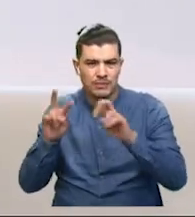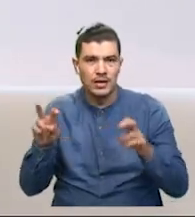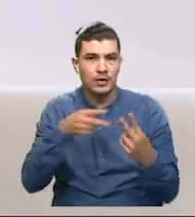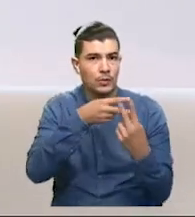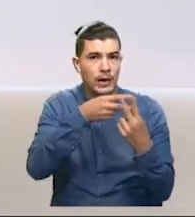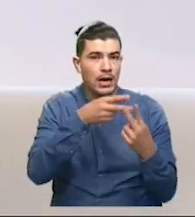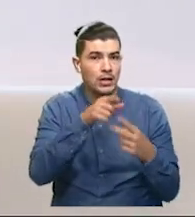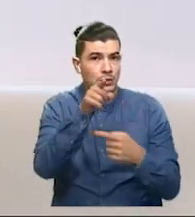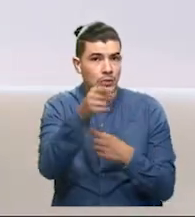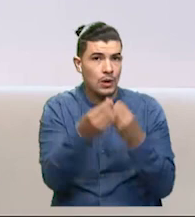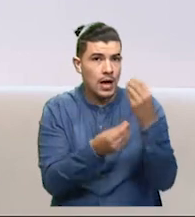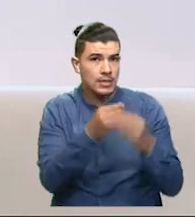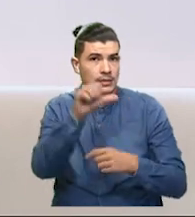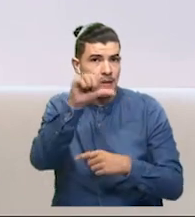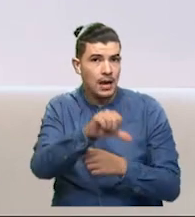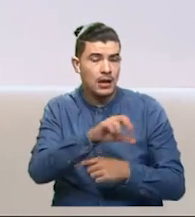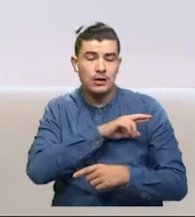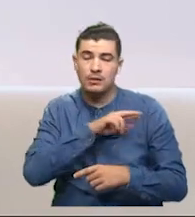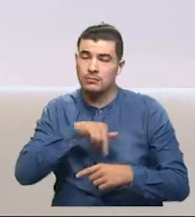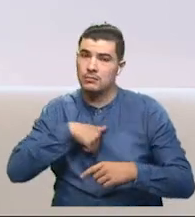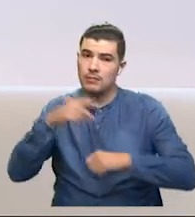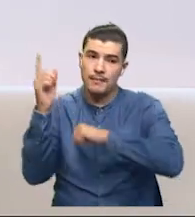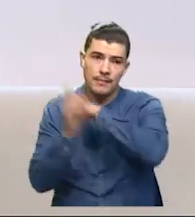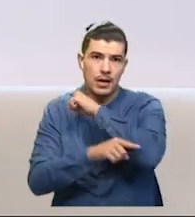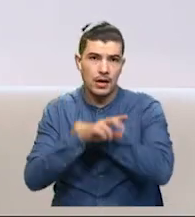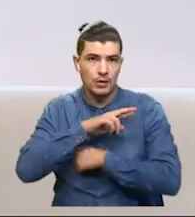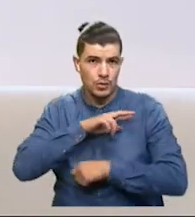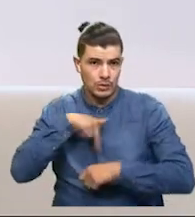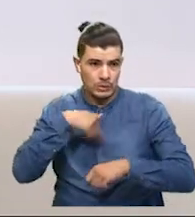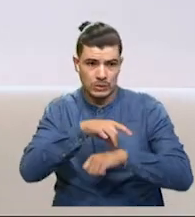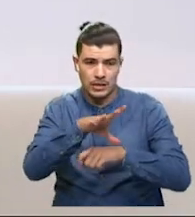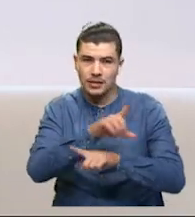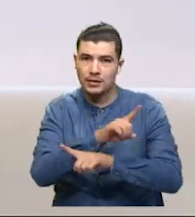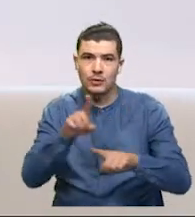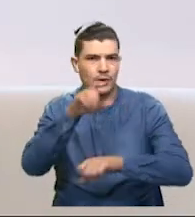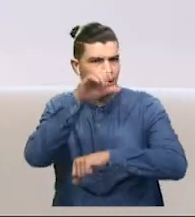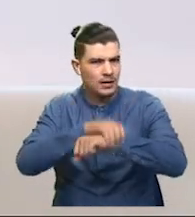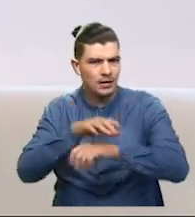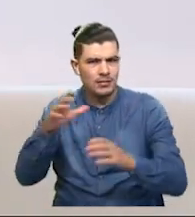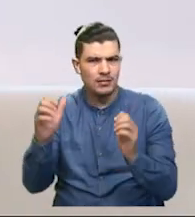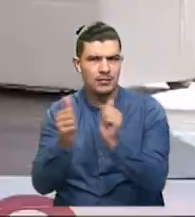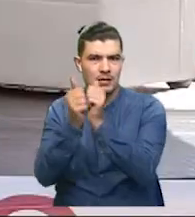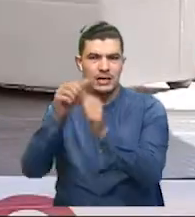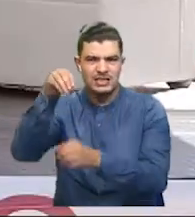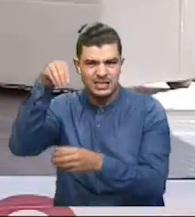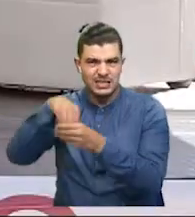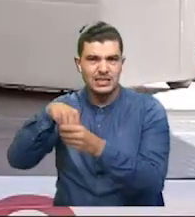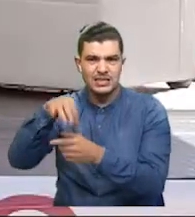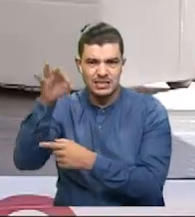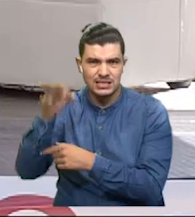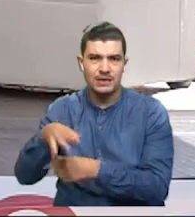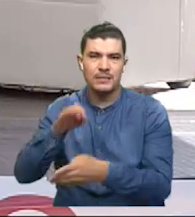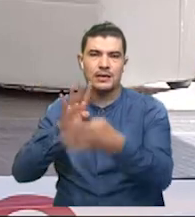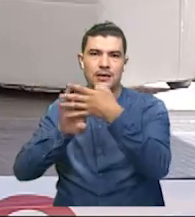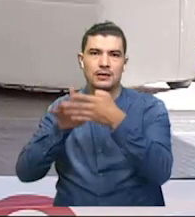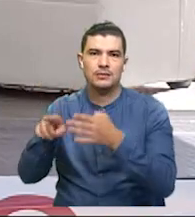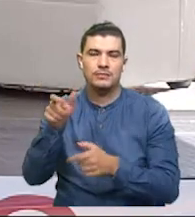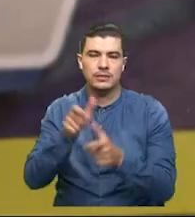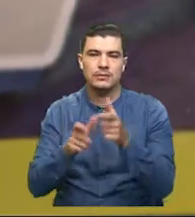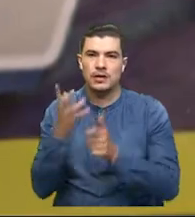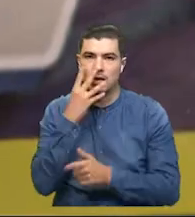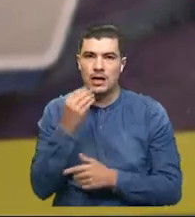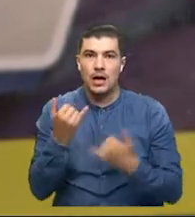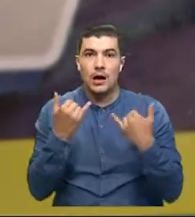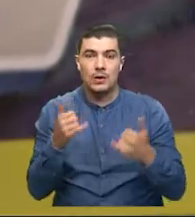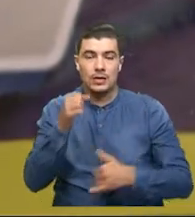hace la paga, no los estamos dejando, los estamos capturando y dejándolos a buen recaudo siempre. Bueno, pues estos son los operativos que se llevan a